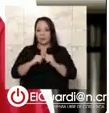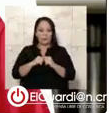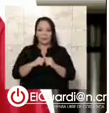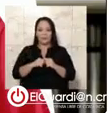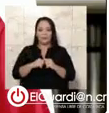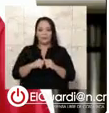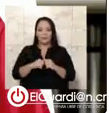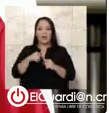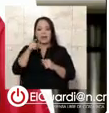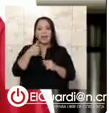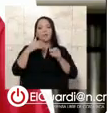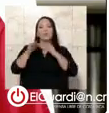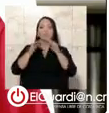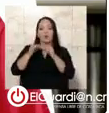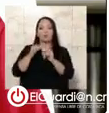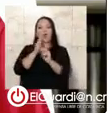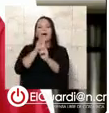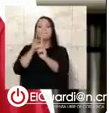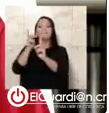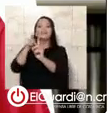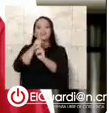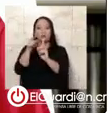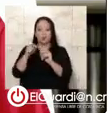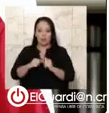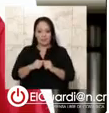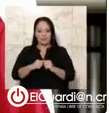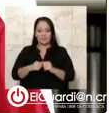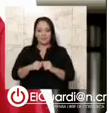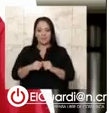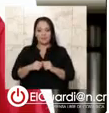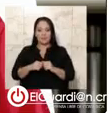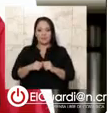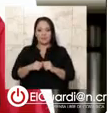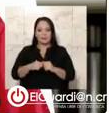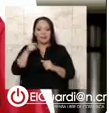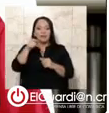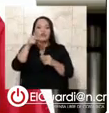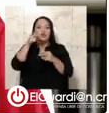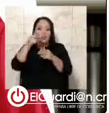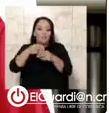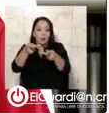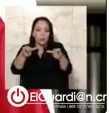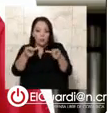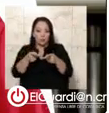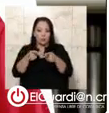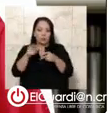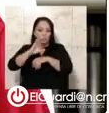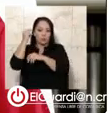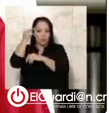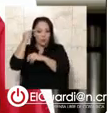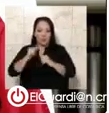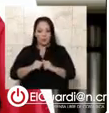a personas que estando en un puesto nombrado por el Consejo de Gobierno,